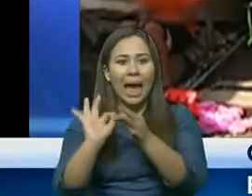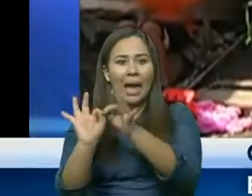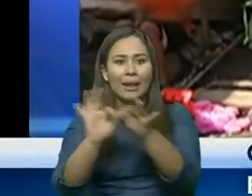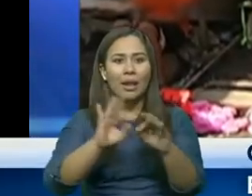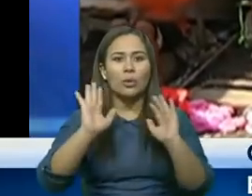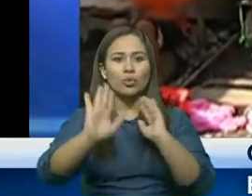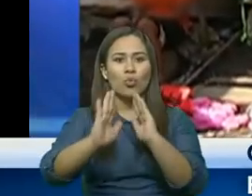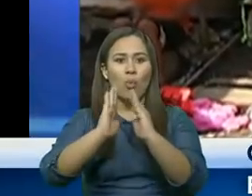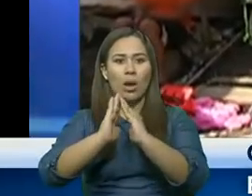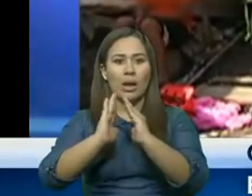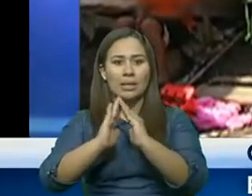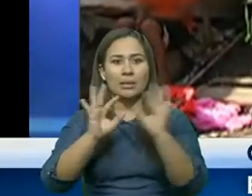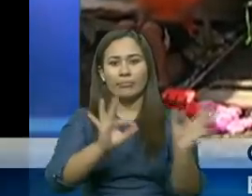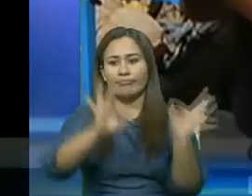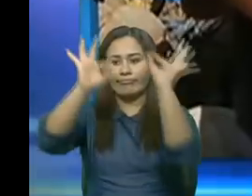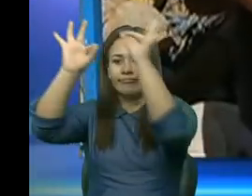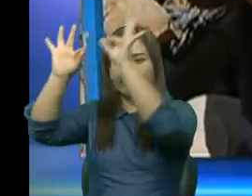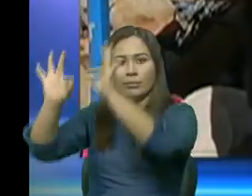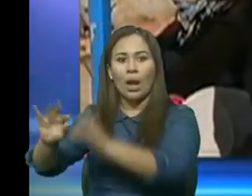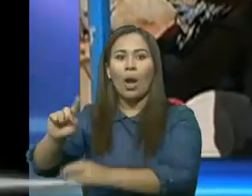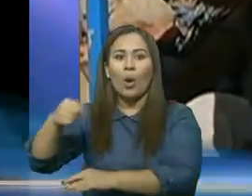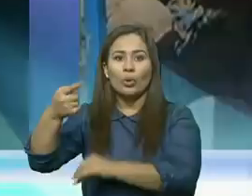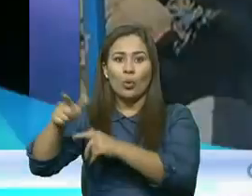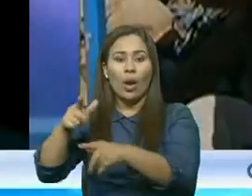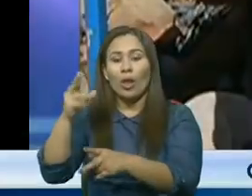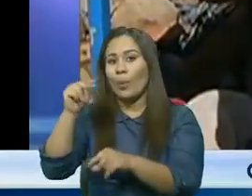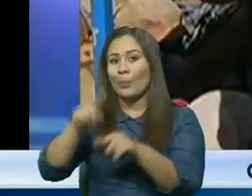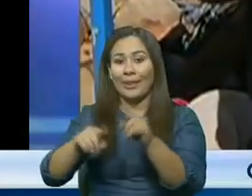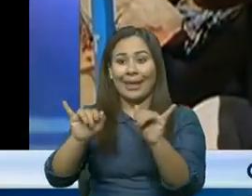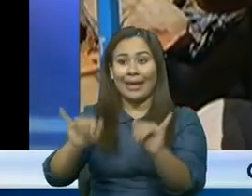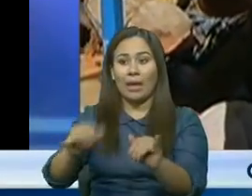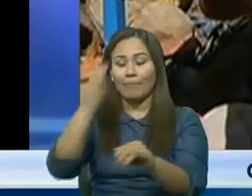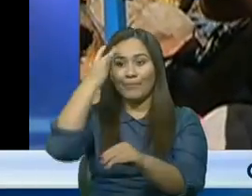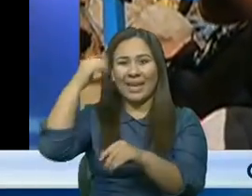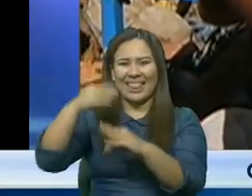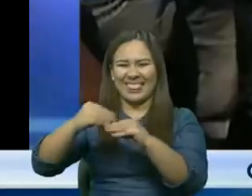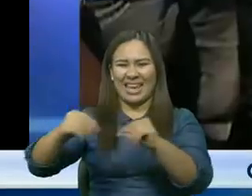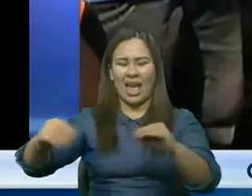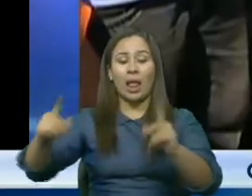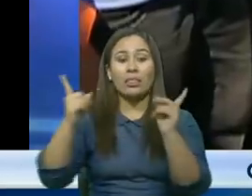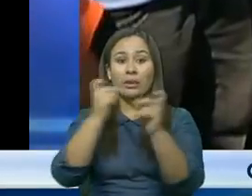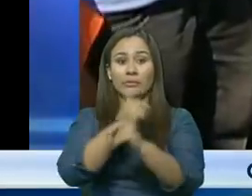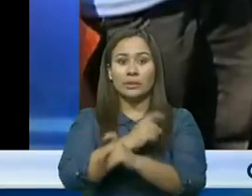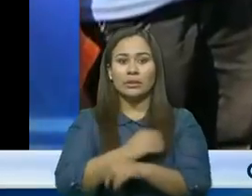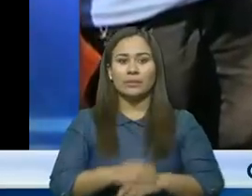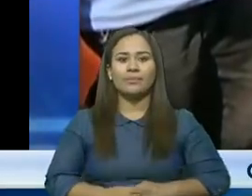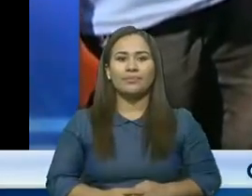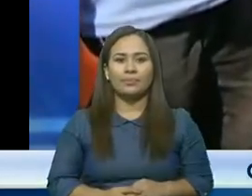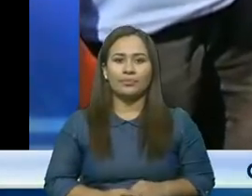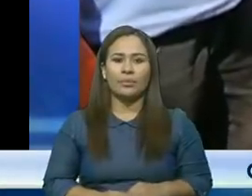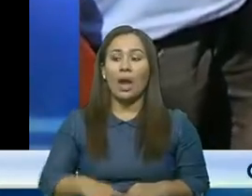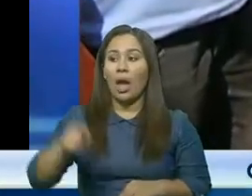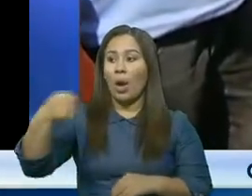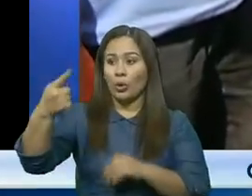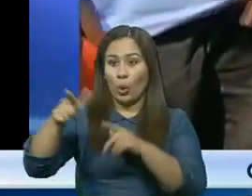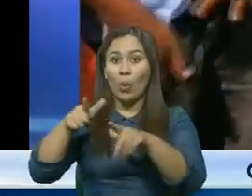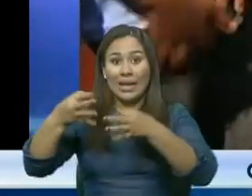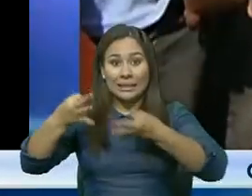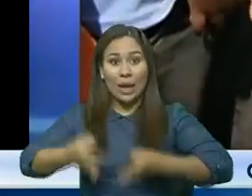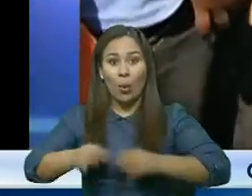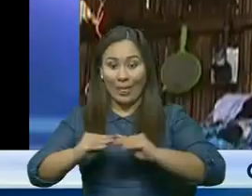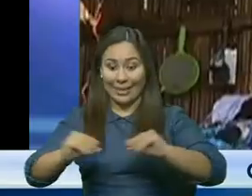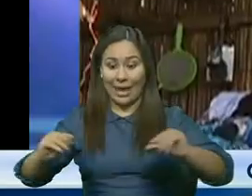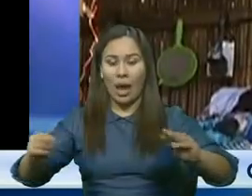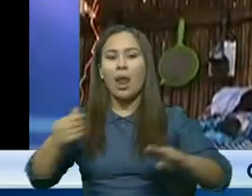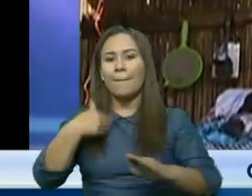la reubicación de las familias que no pueden mantenerse en los lugares inestables y en los lugares estables fortalecer la estabilidad y